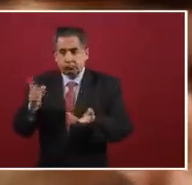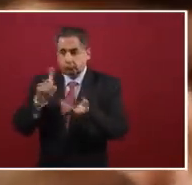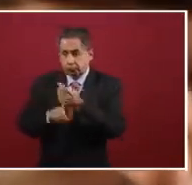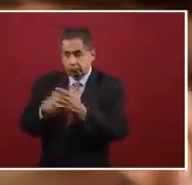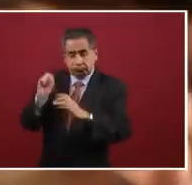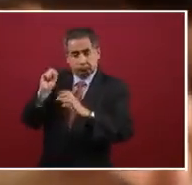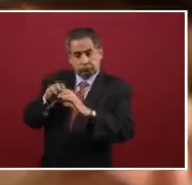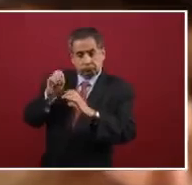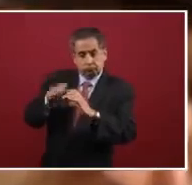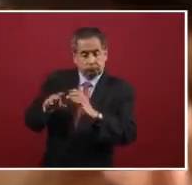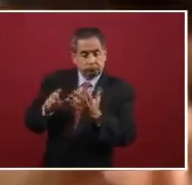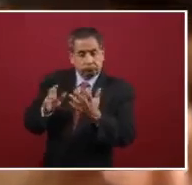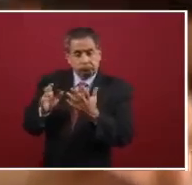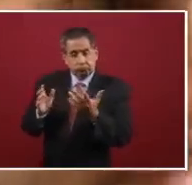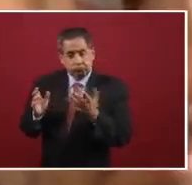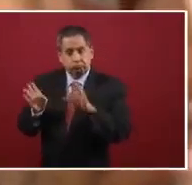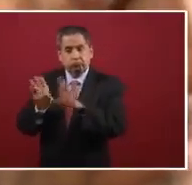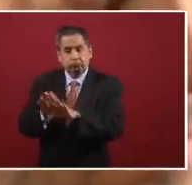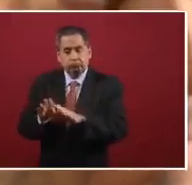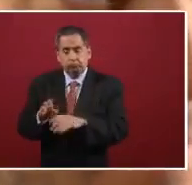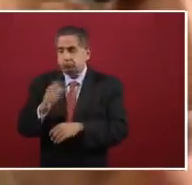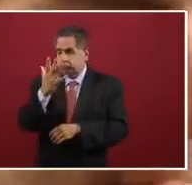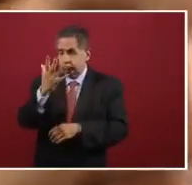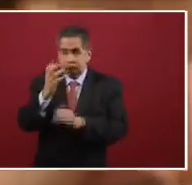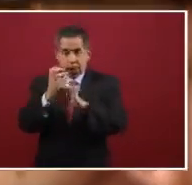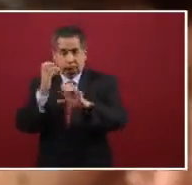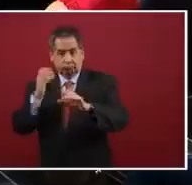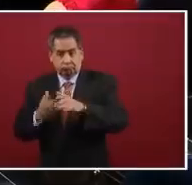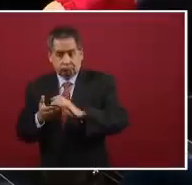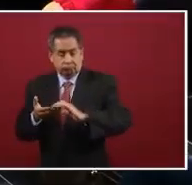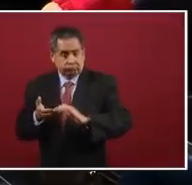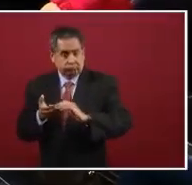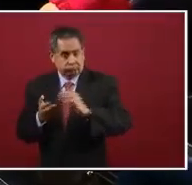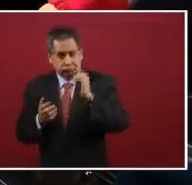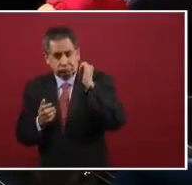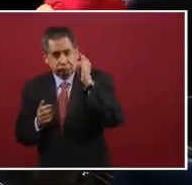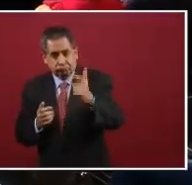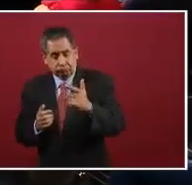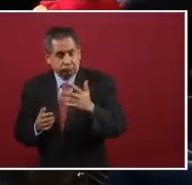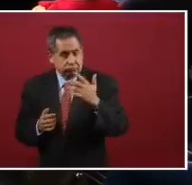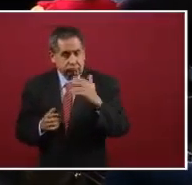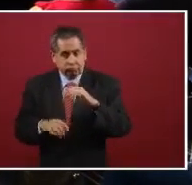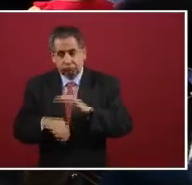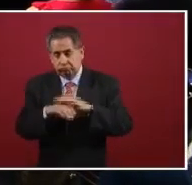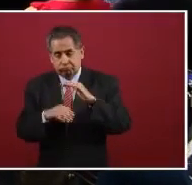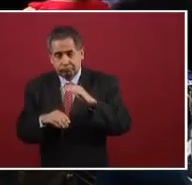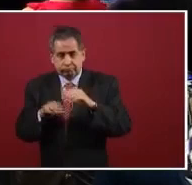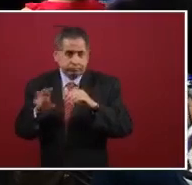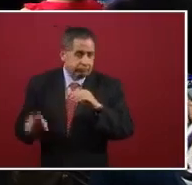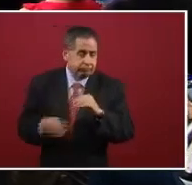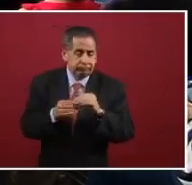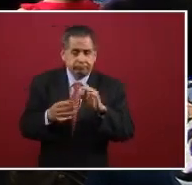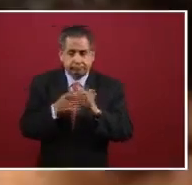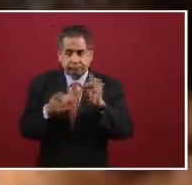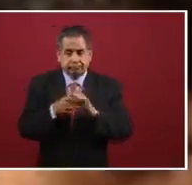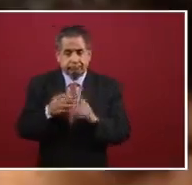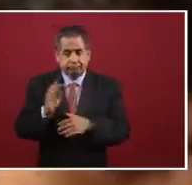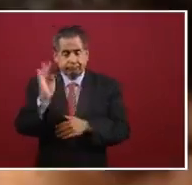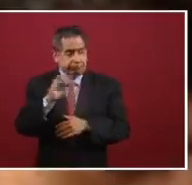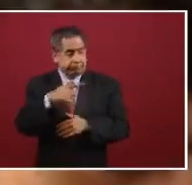literalmente tenía una operación industrial. ¿Hay algún detalle que nos puede dar si estas